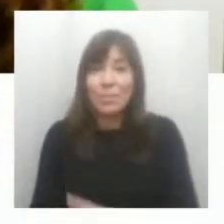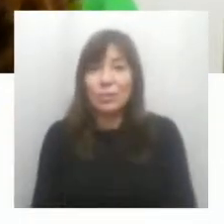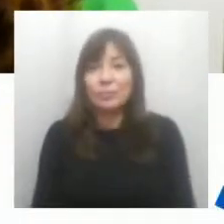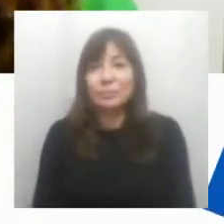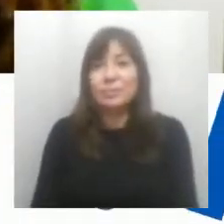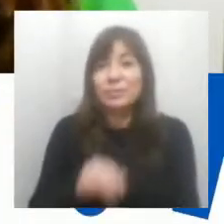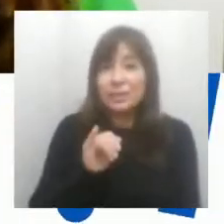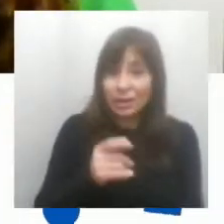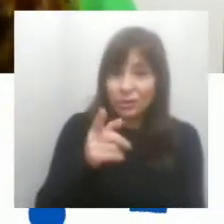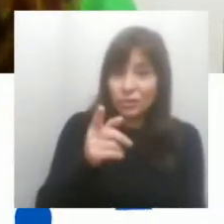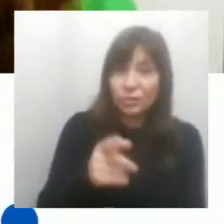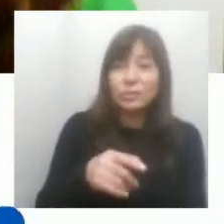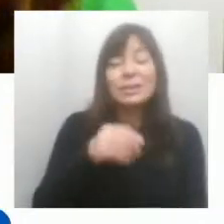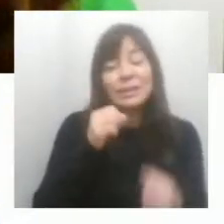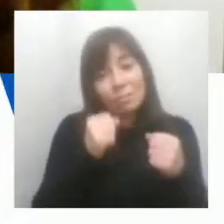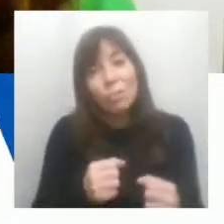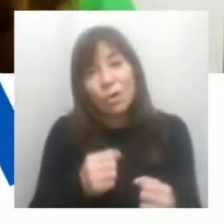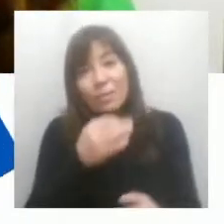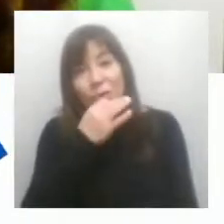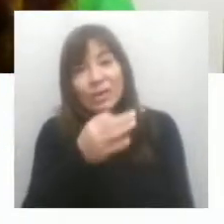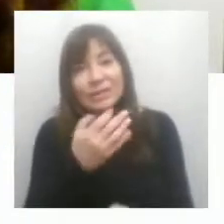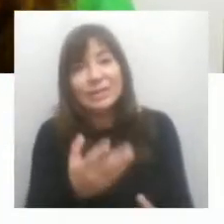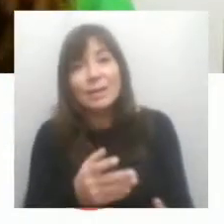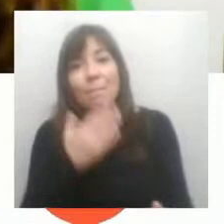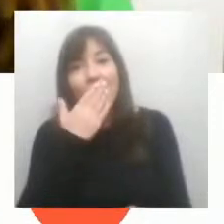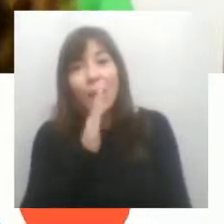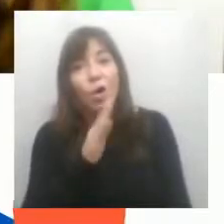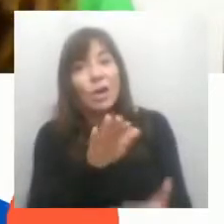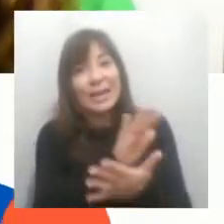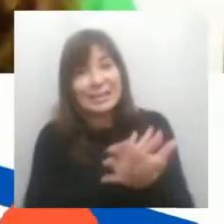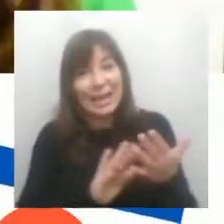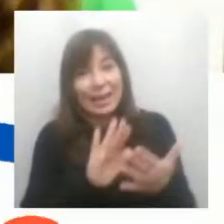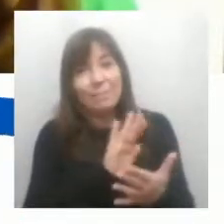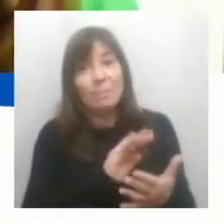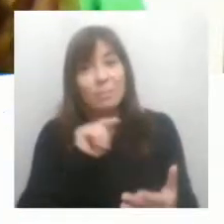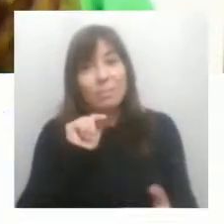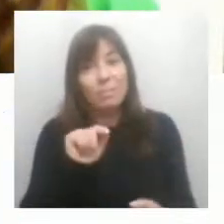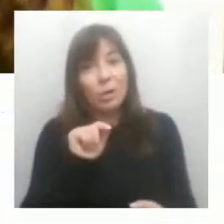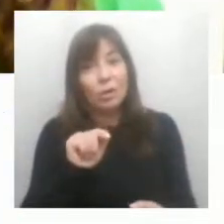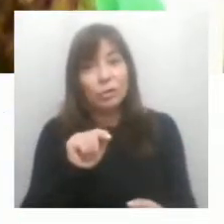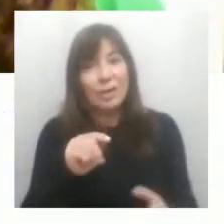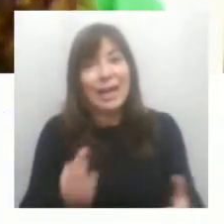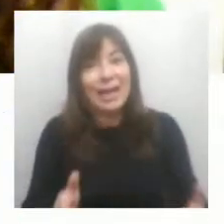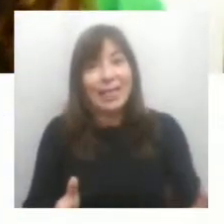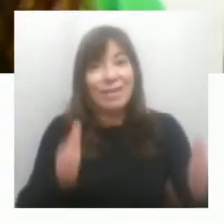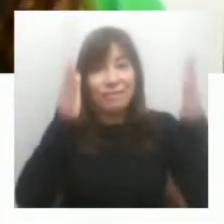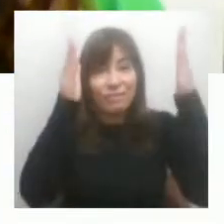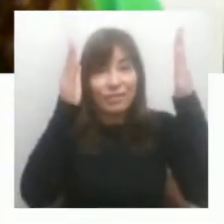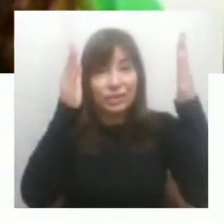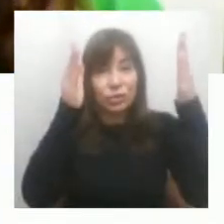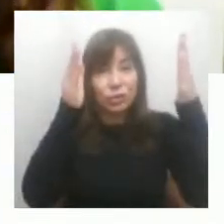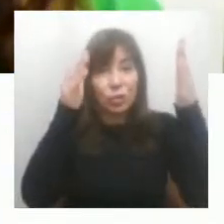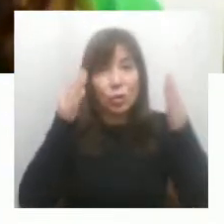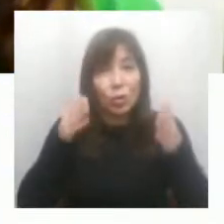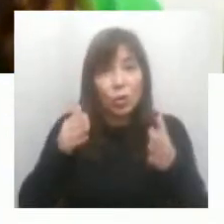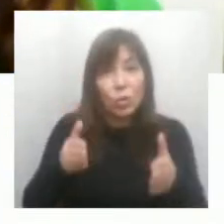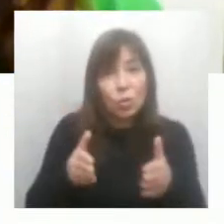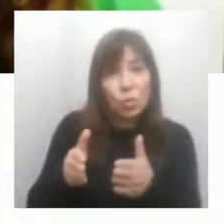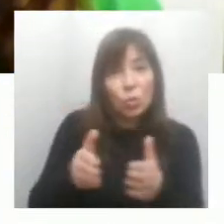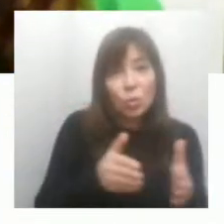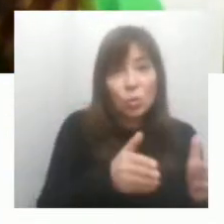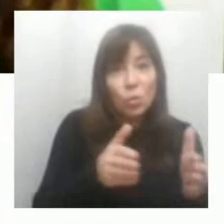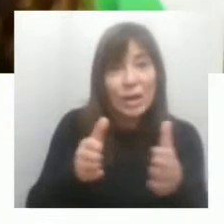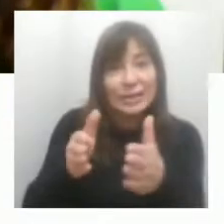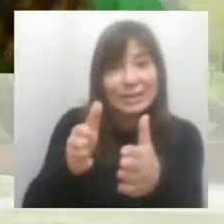que podríamos decir que es uno de los mejores ejemplos, que es el edificio túnel. Como les comenté en un principio, el edificio túnel está